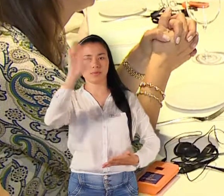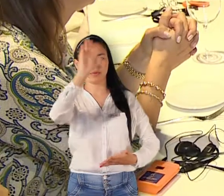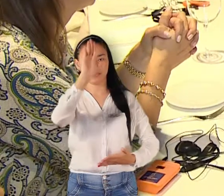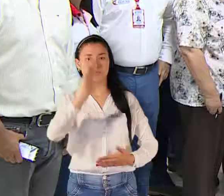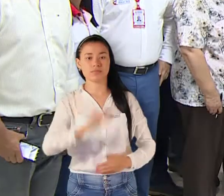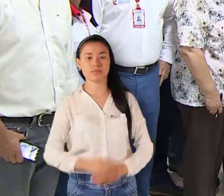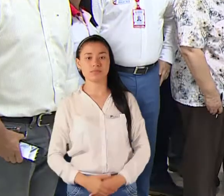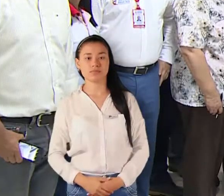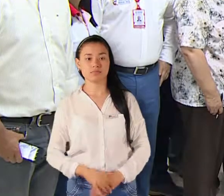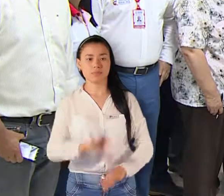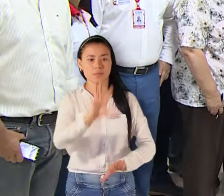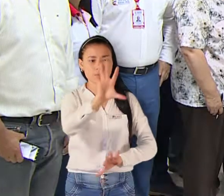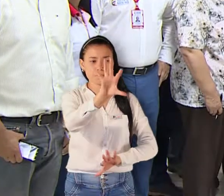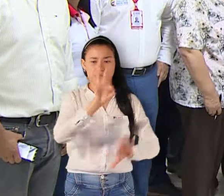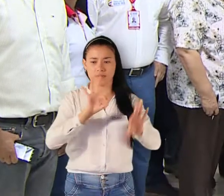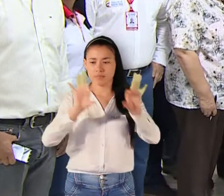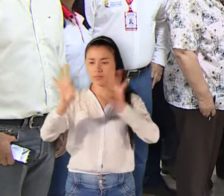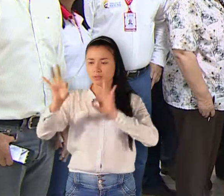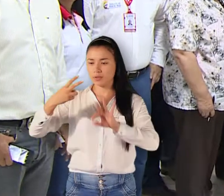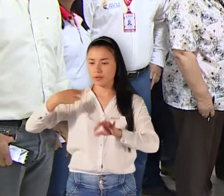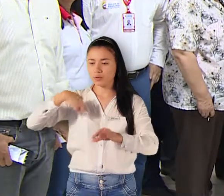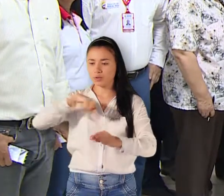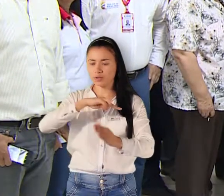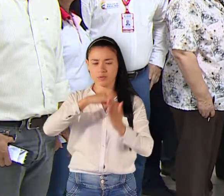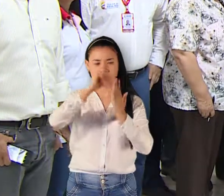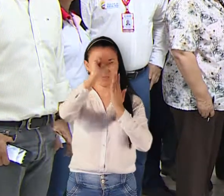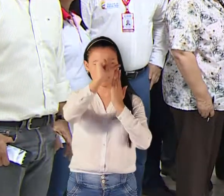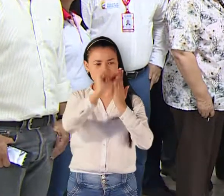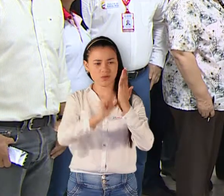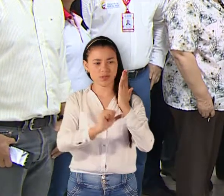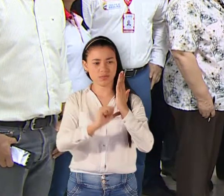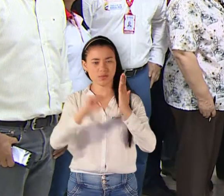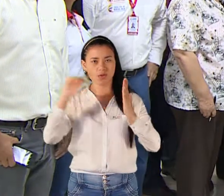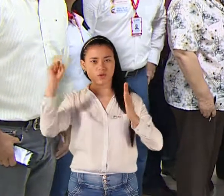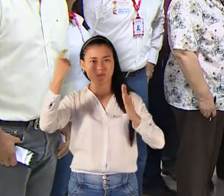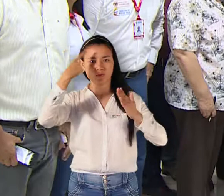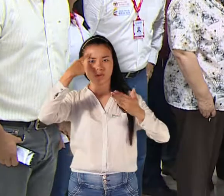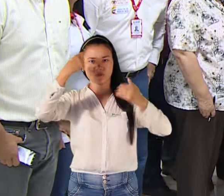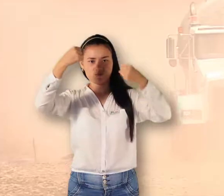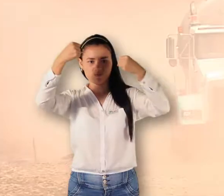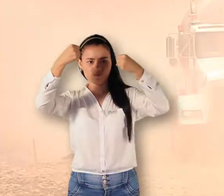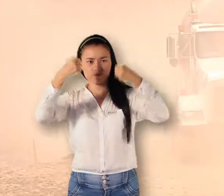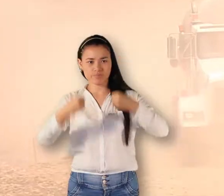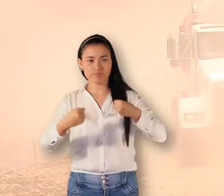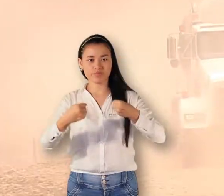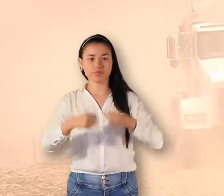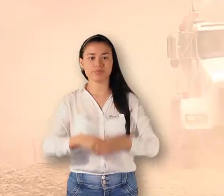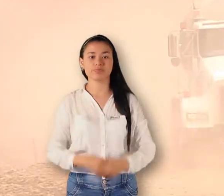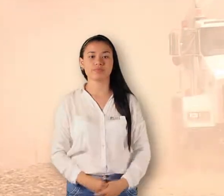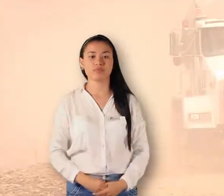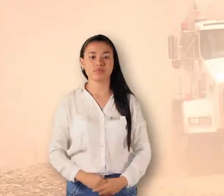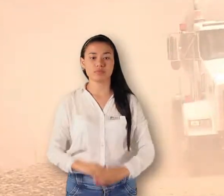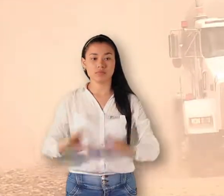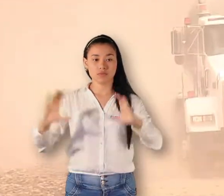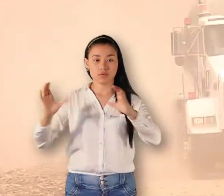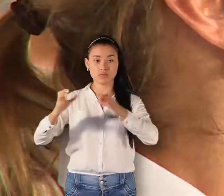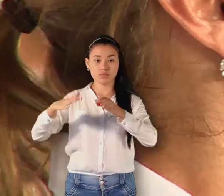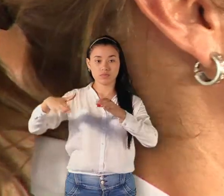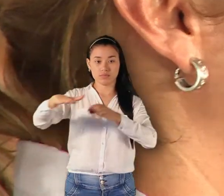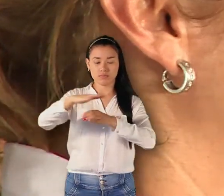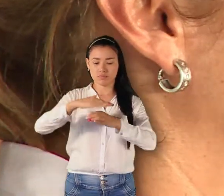departamento, acogieron nuestras líneas estratégicas plasmadas en el programa Gobierno Seguro y